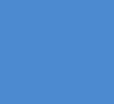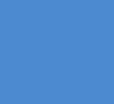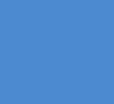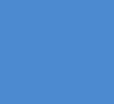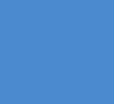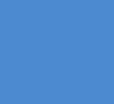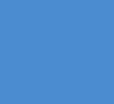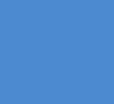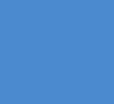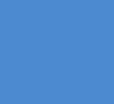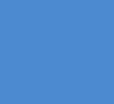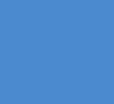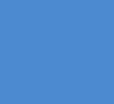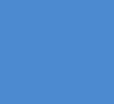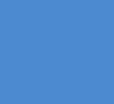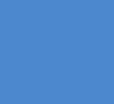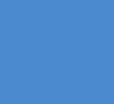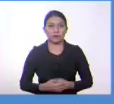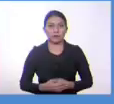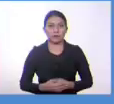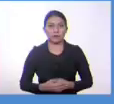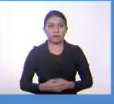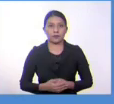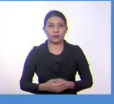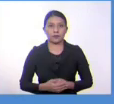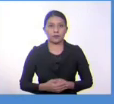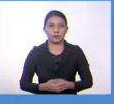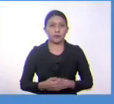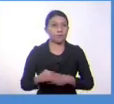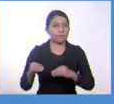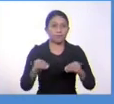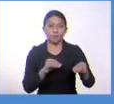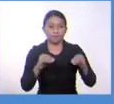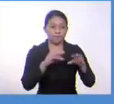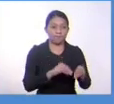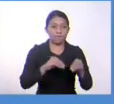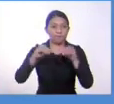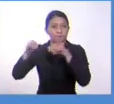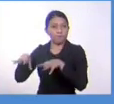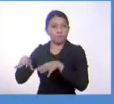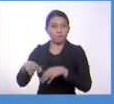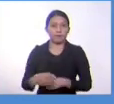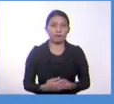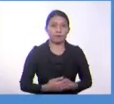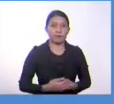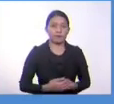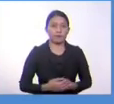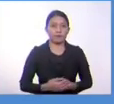Estudios sociales. Cuarto grado. Movimientos migratorios.